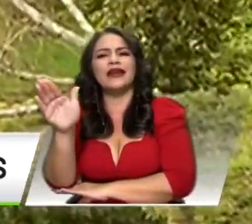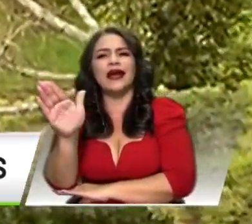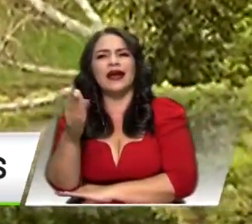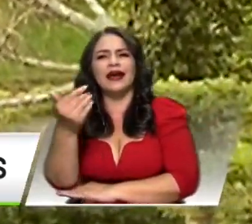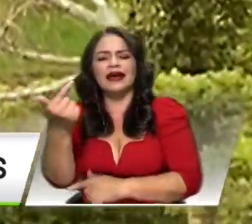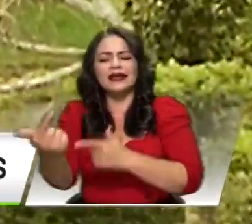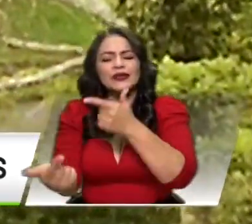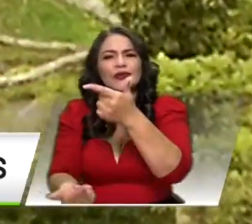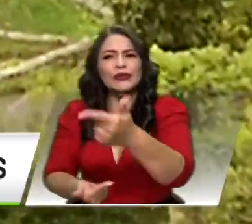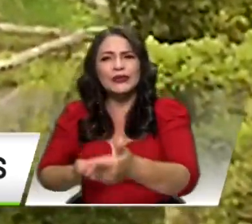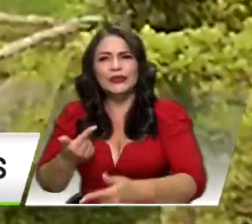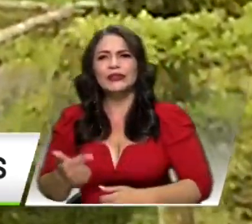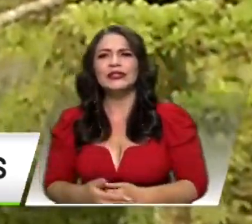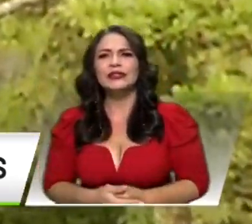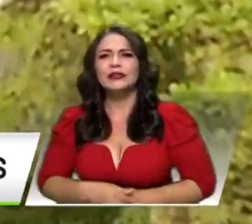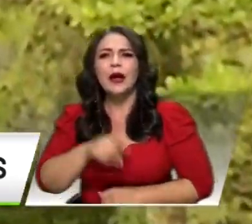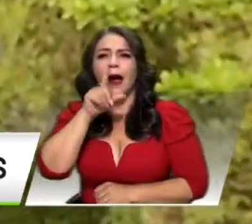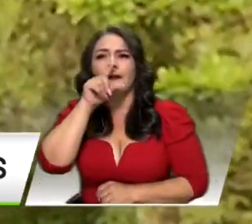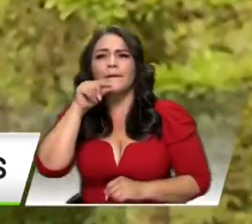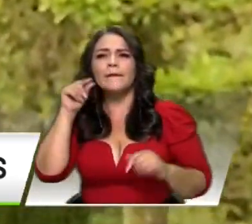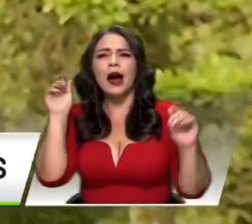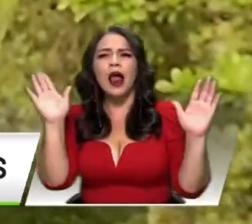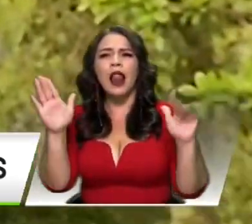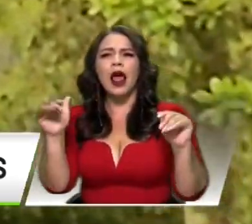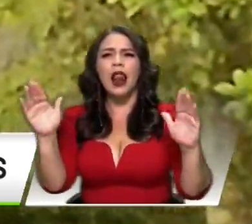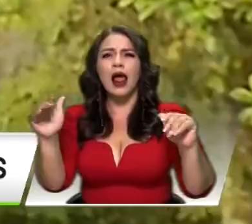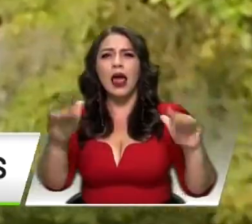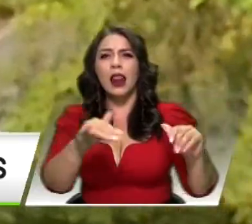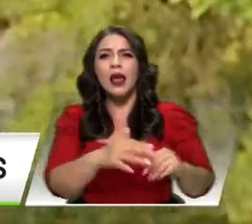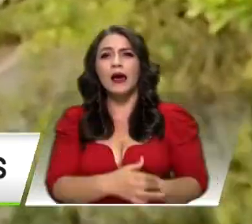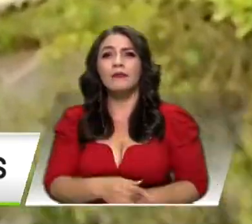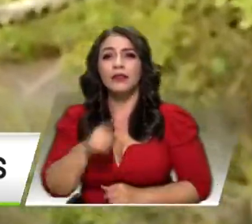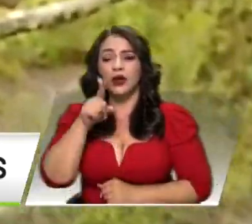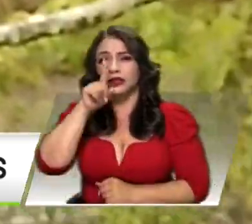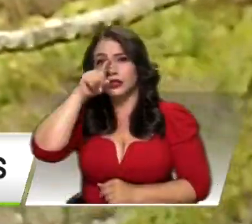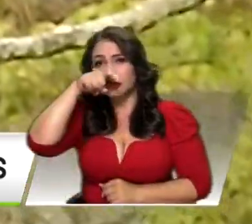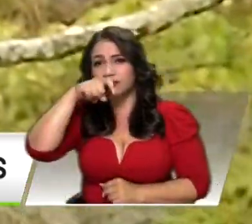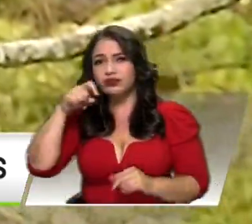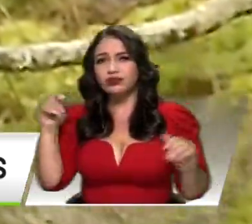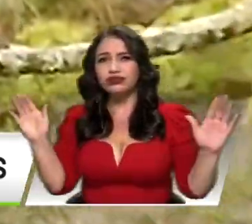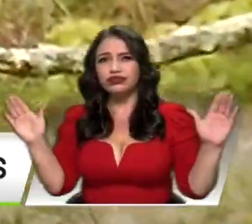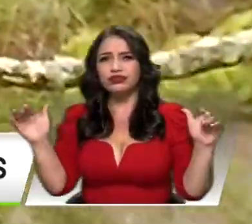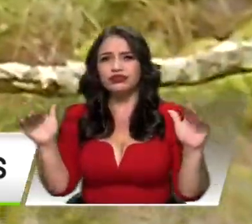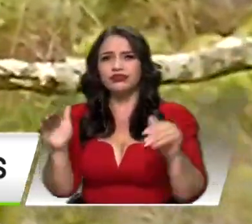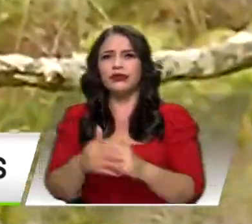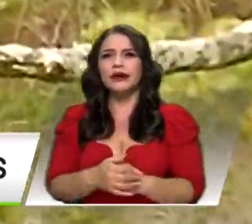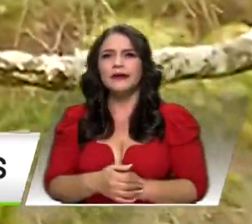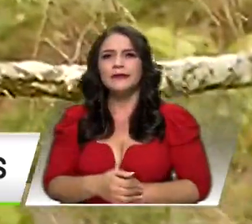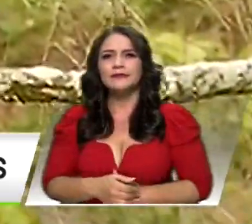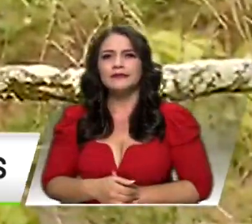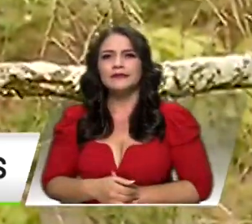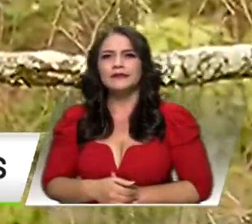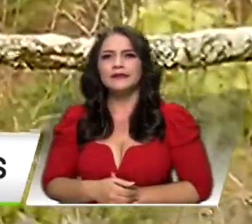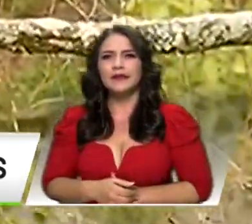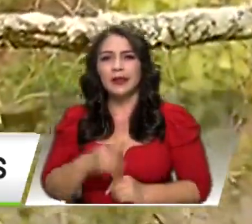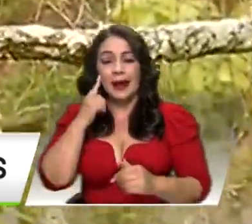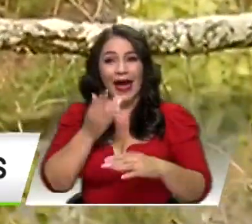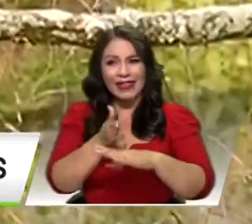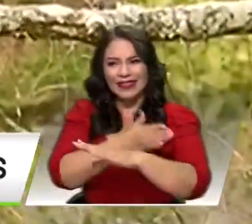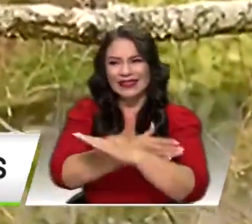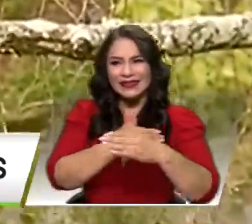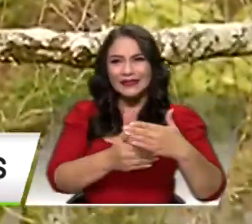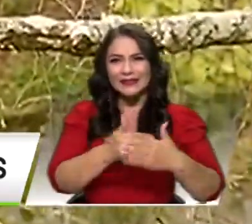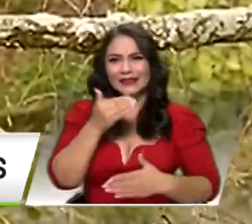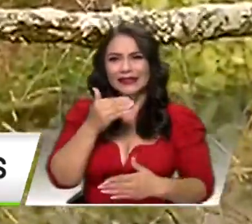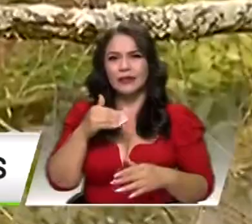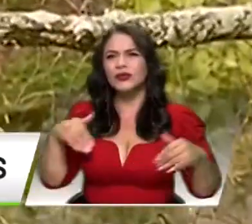termina, los pájaros representan la vida. Miren, dos guacamayas nos acompañaron en el inicio de esta transmisión que sobrevolaban